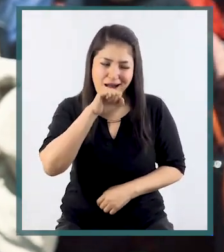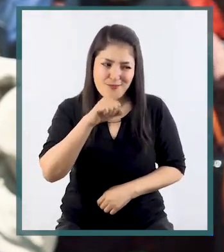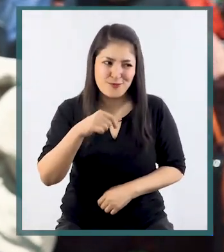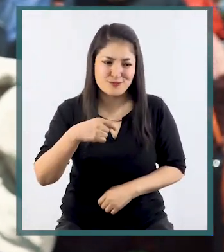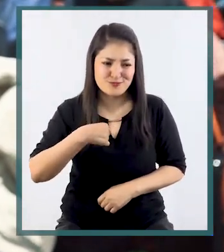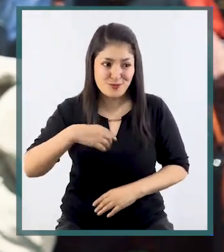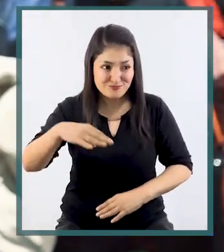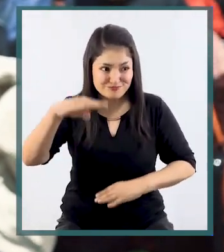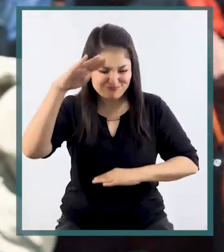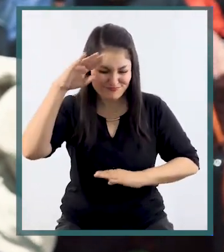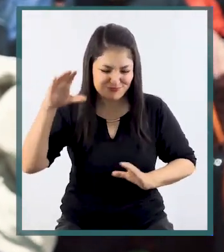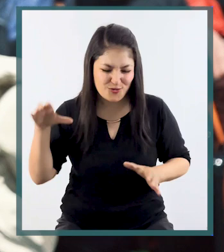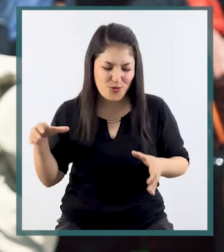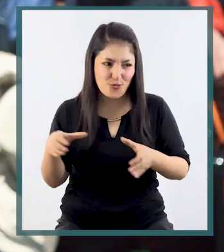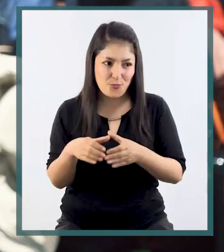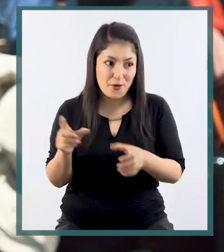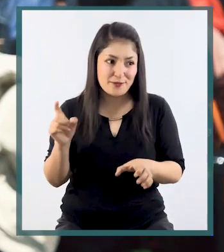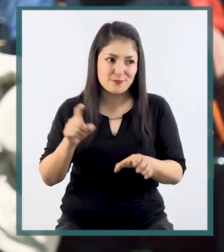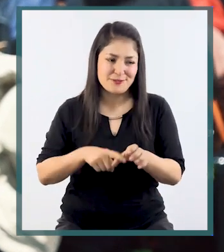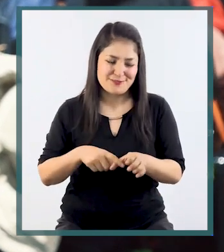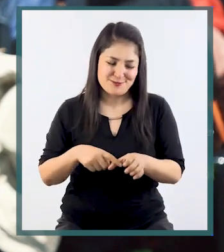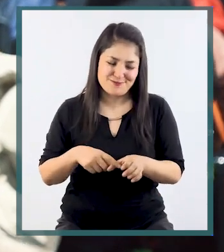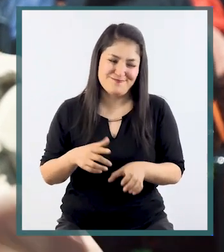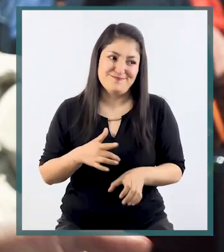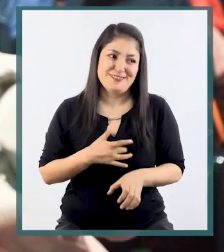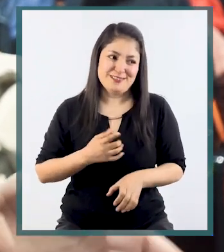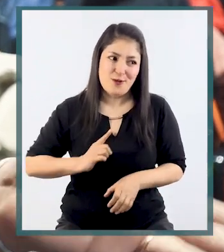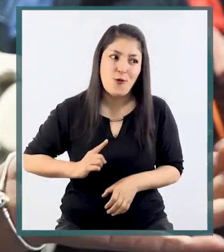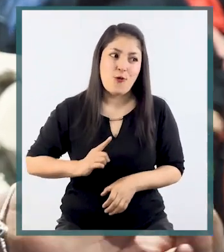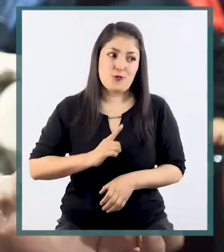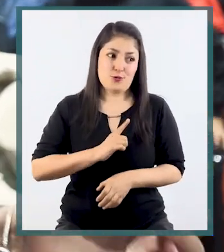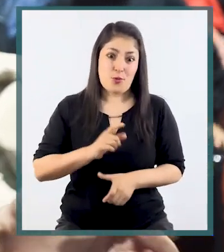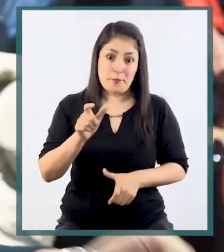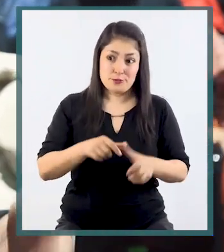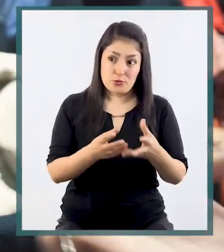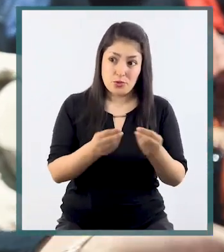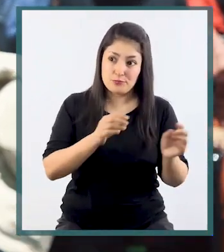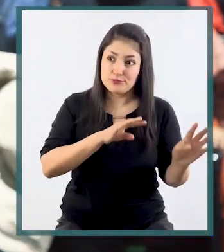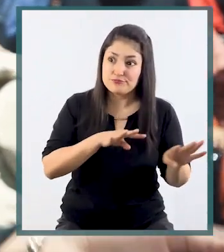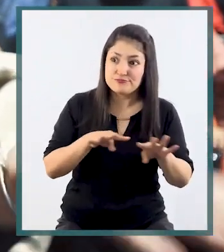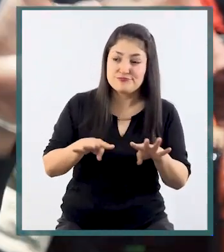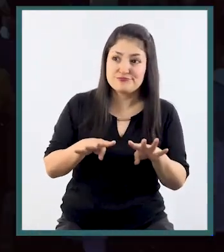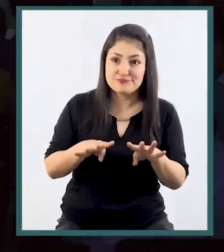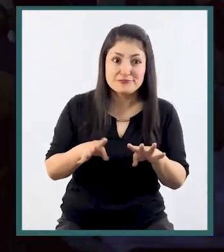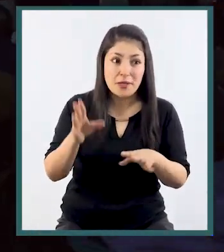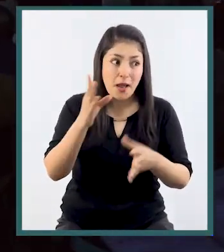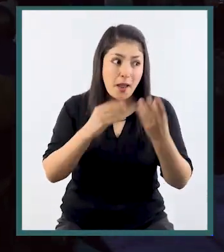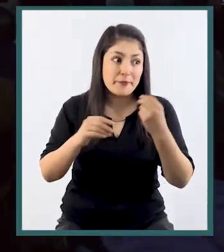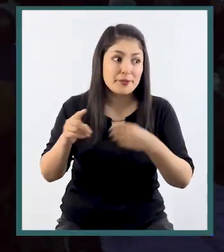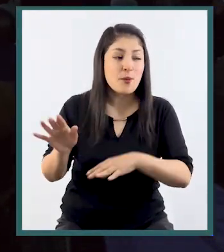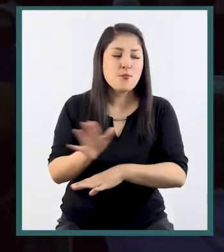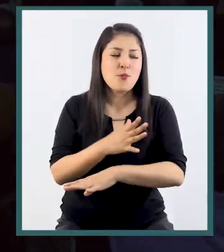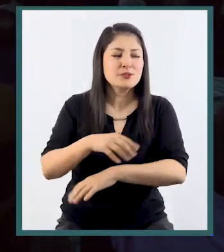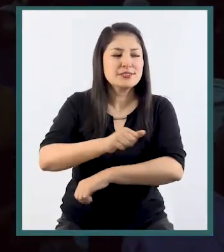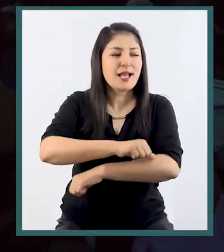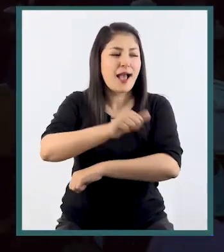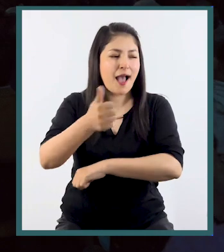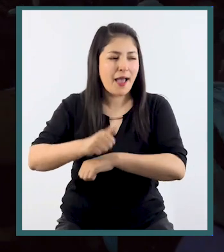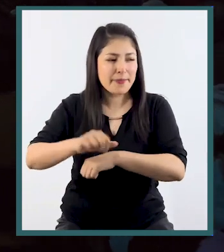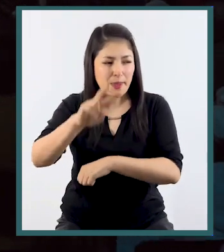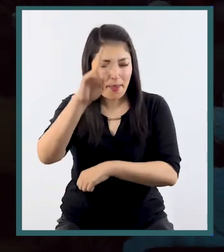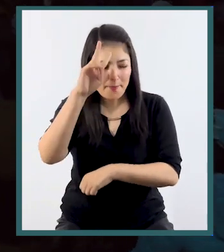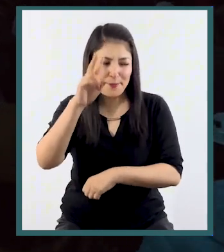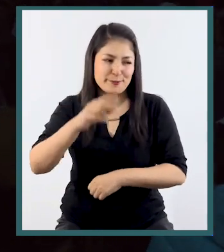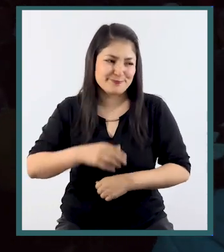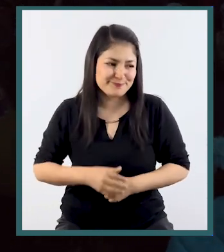enorgullece bastante que como coro tengamos estas oportunidades de presentarle a nuestros ciudadanos toda la música andina, la música de nuestro